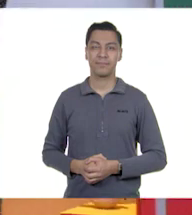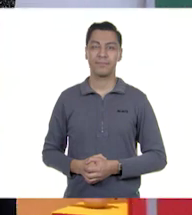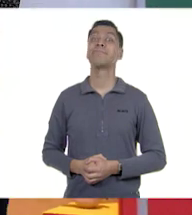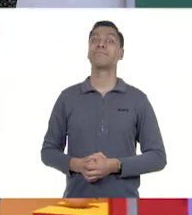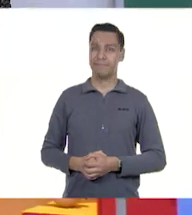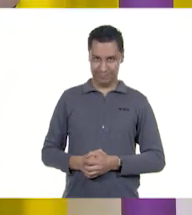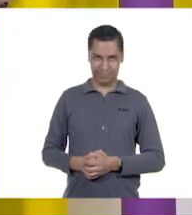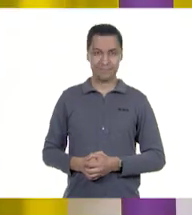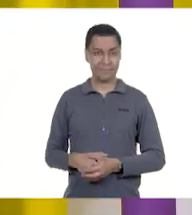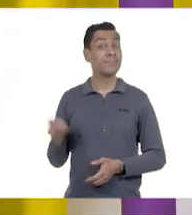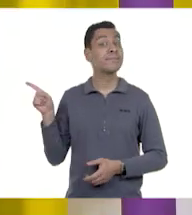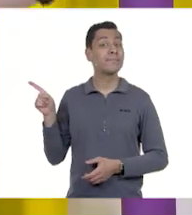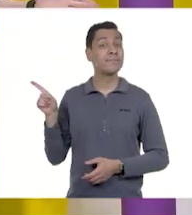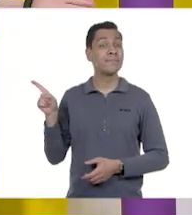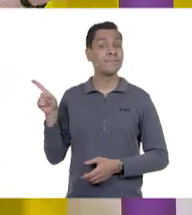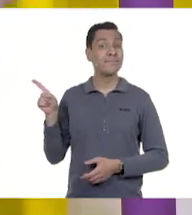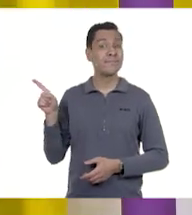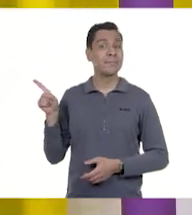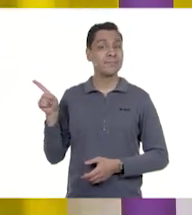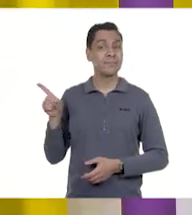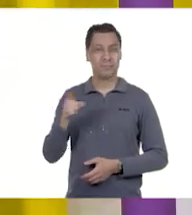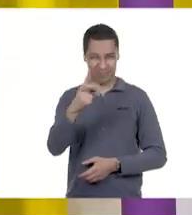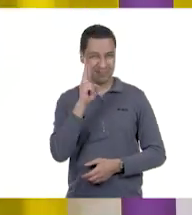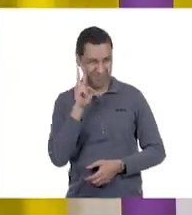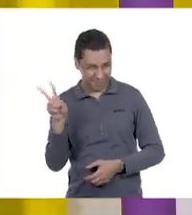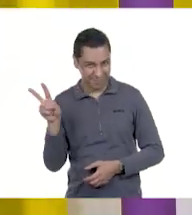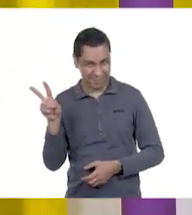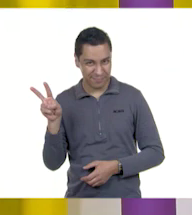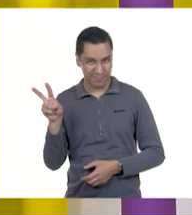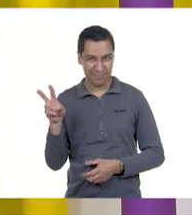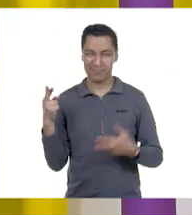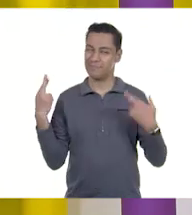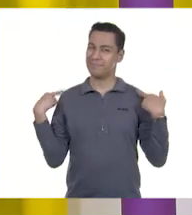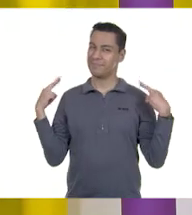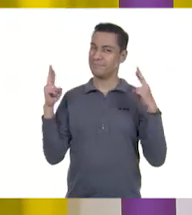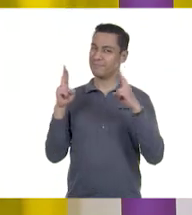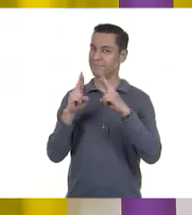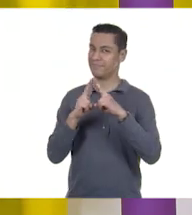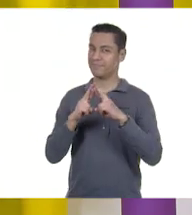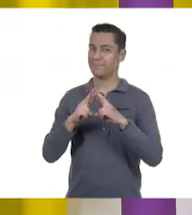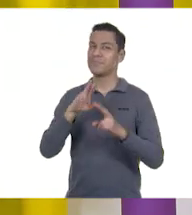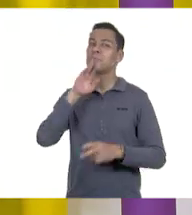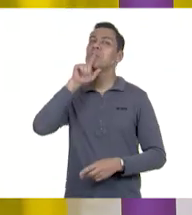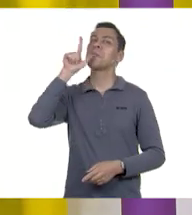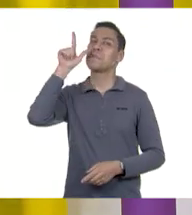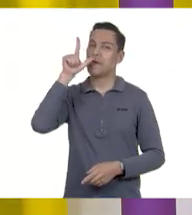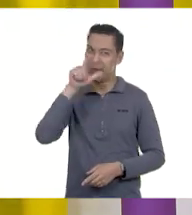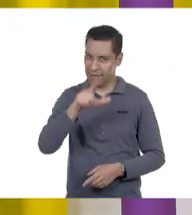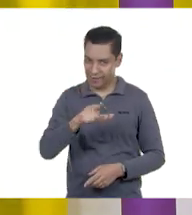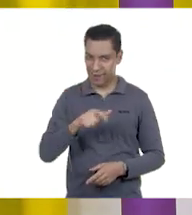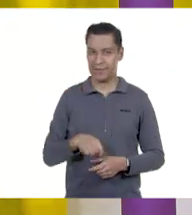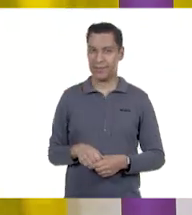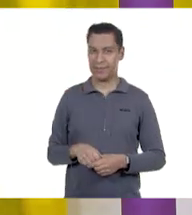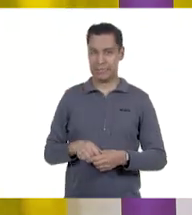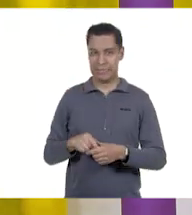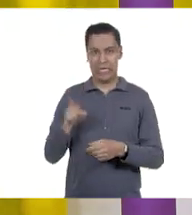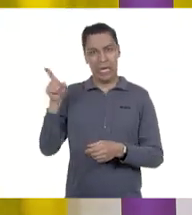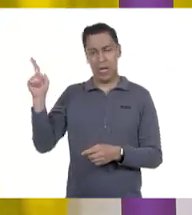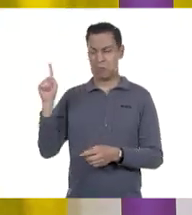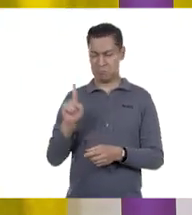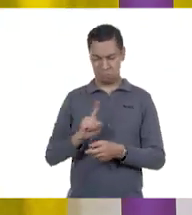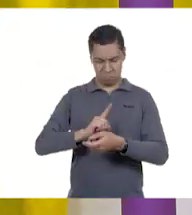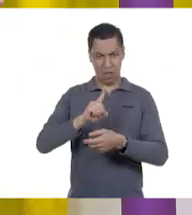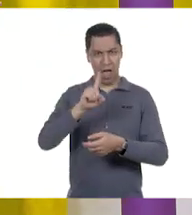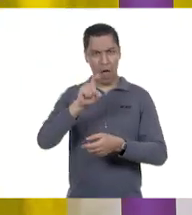Sí, efectivamente, como lo pudieron ver, niñas y niños, la maestra Leni y escenificó a una persona que se lava las manos